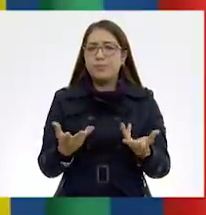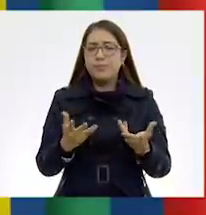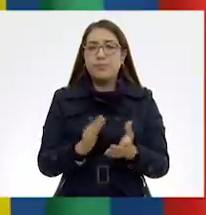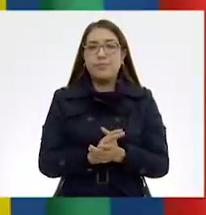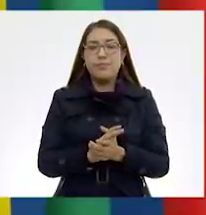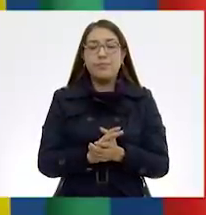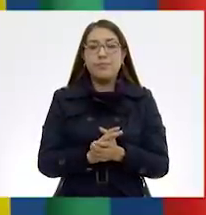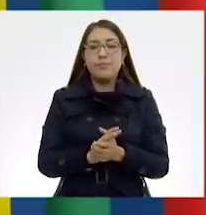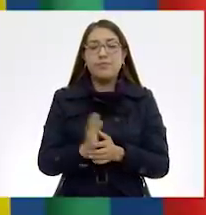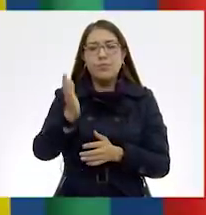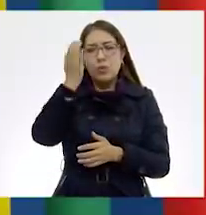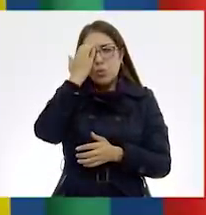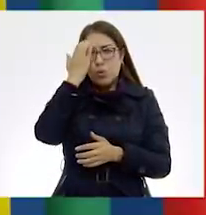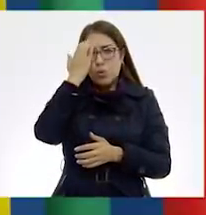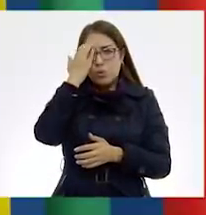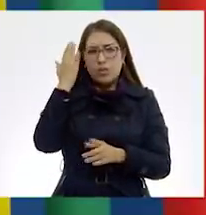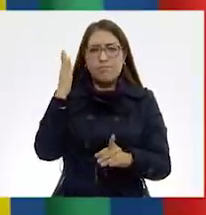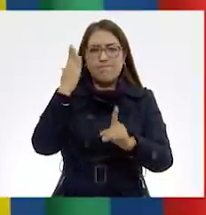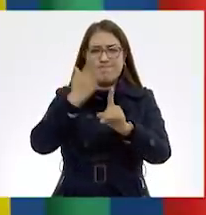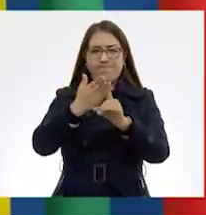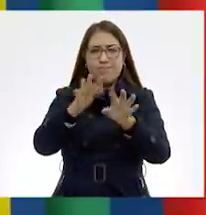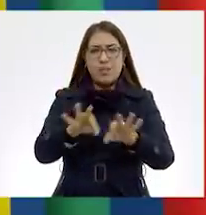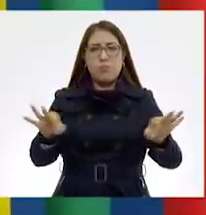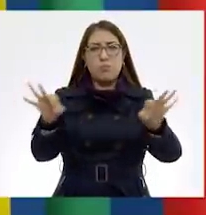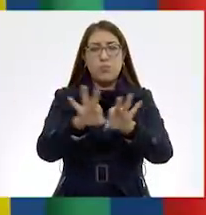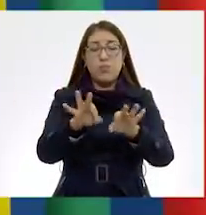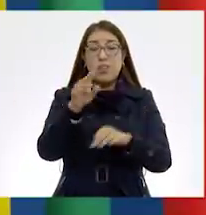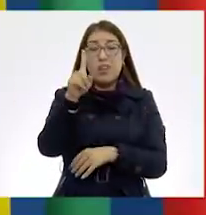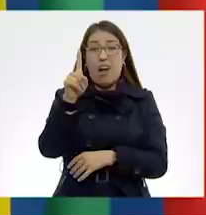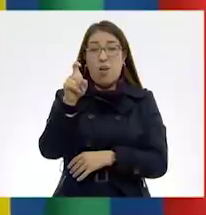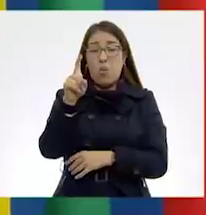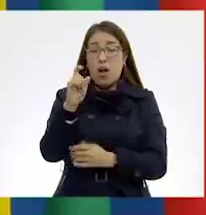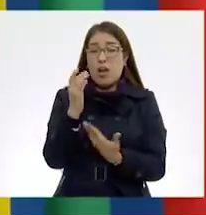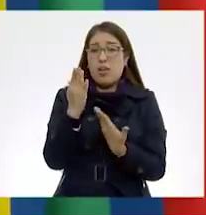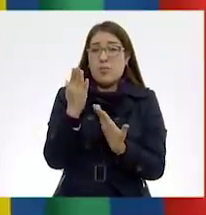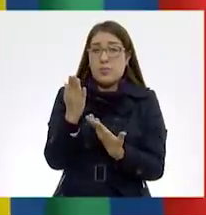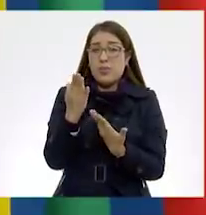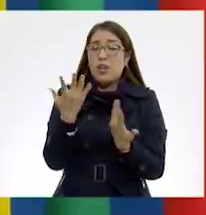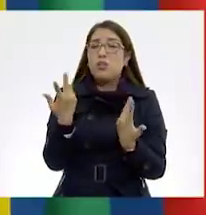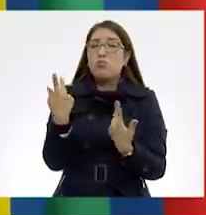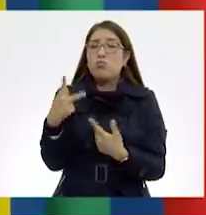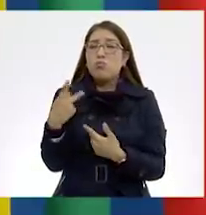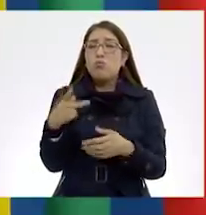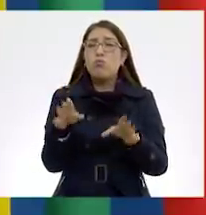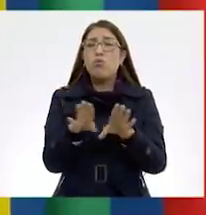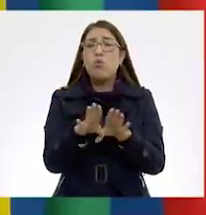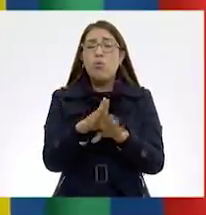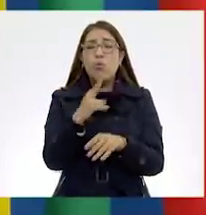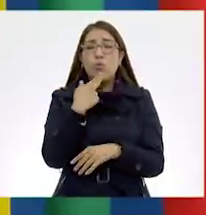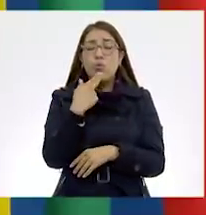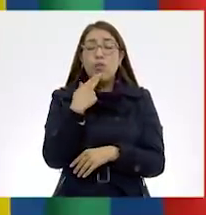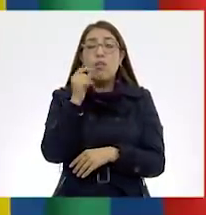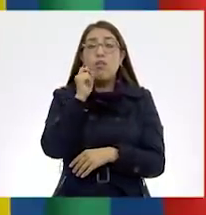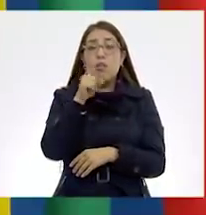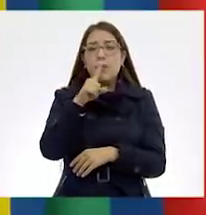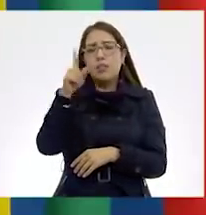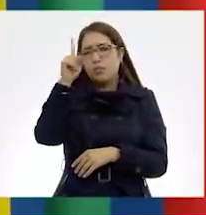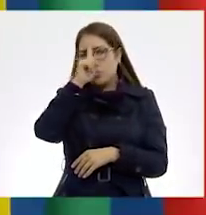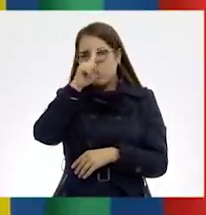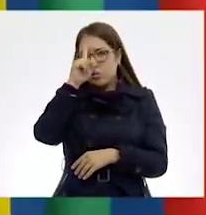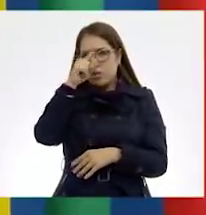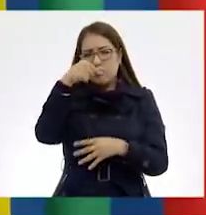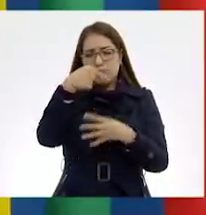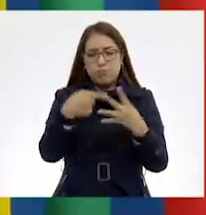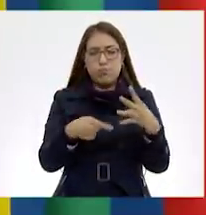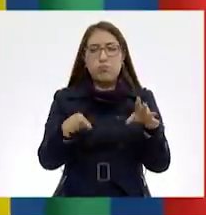la importancia del agua y su disponibilidad, así como algunas recomendaciones para su cuidado.